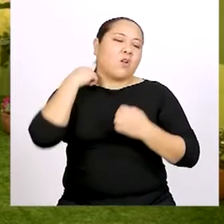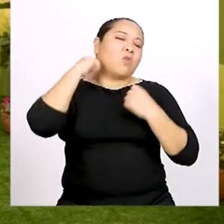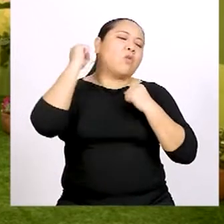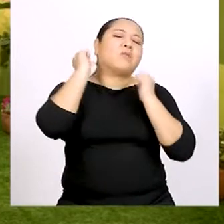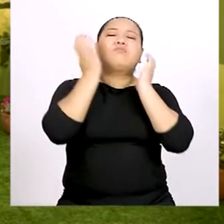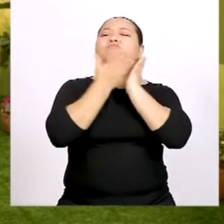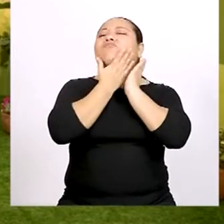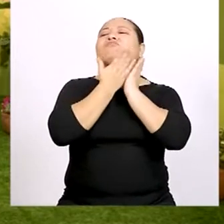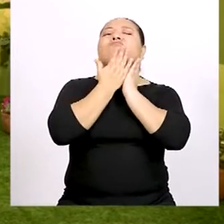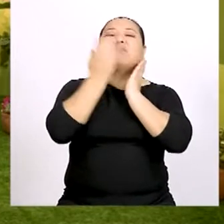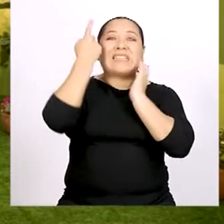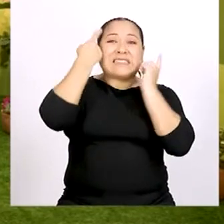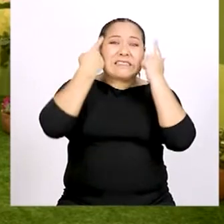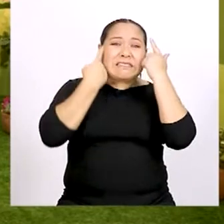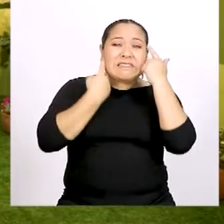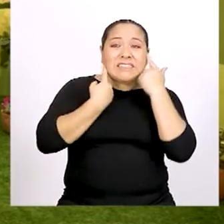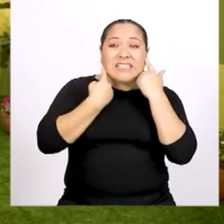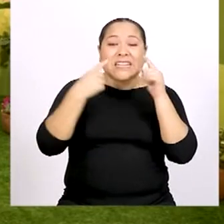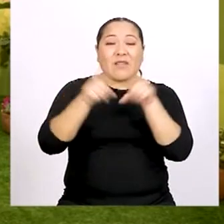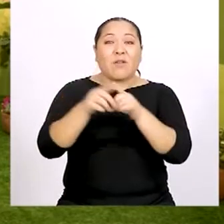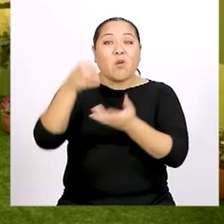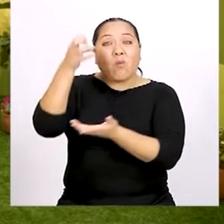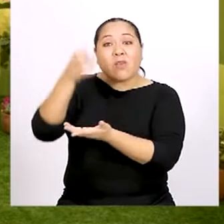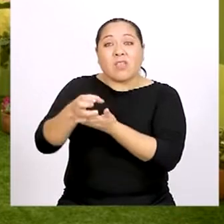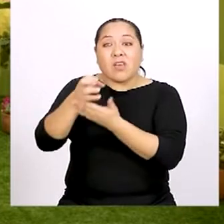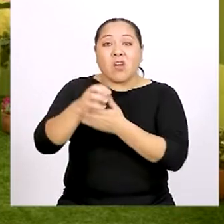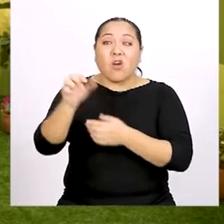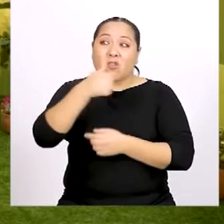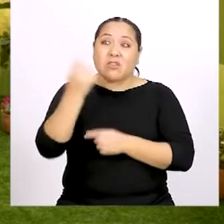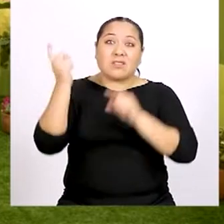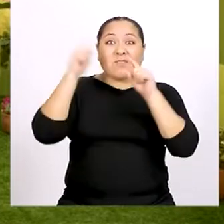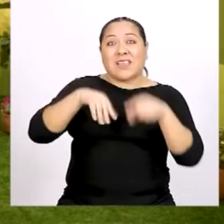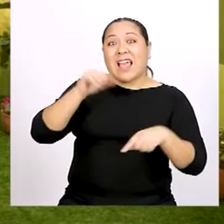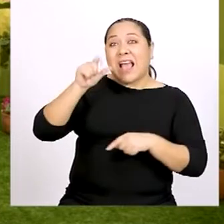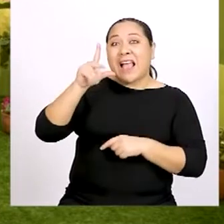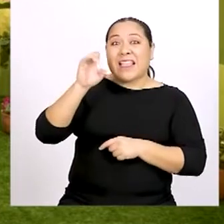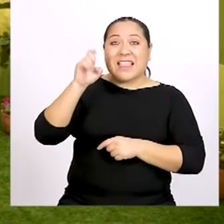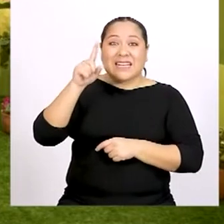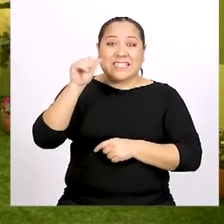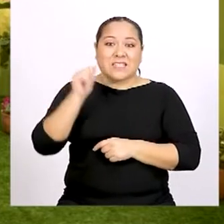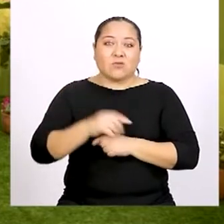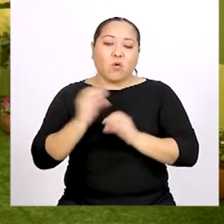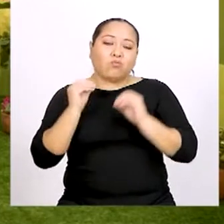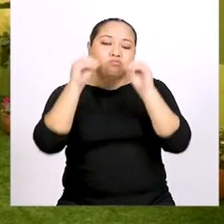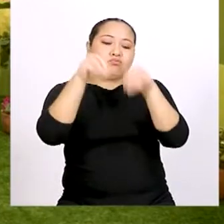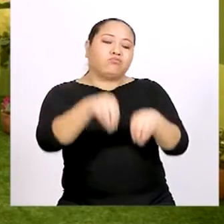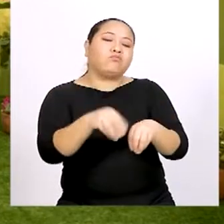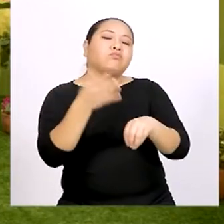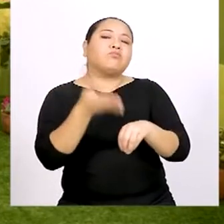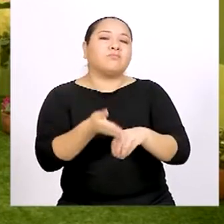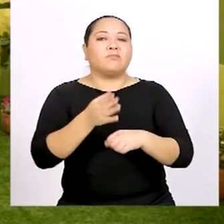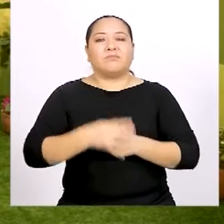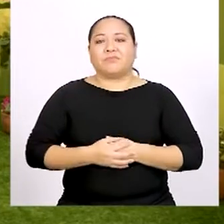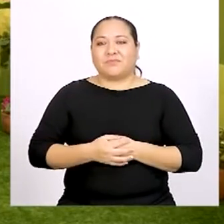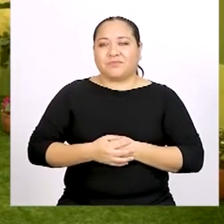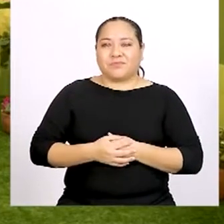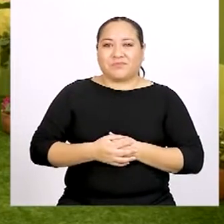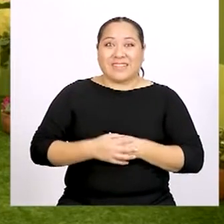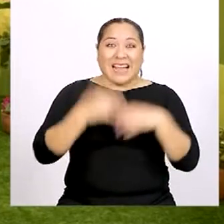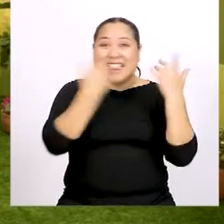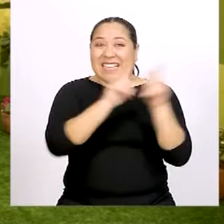Con la toalla me secaré cuando esté sudando, ¿sí? Y también traje una botella extra por si viene Alexa. Sí, las voy a poner aquí.